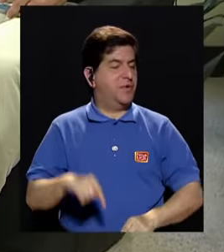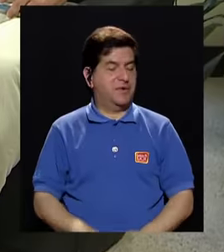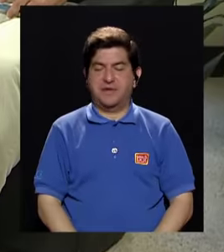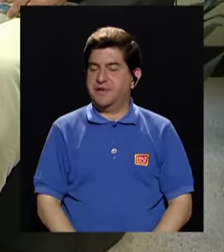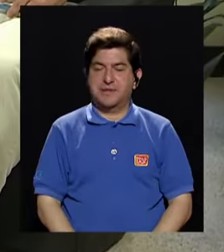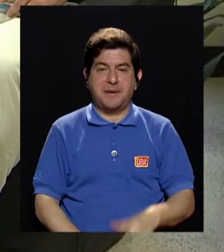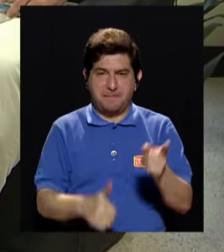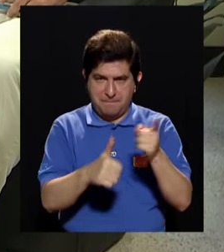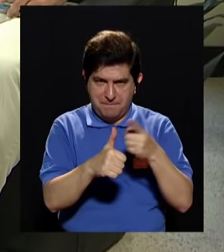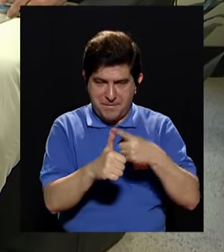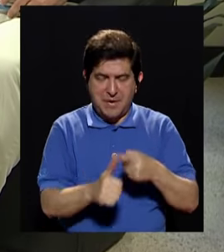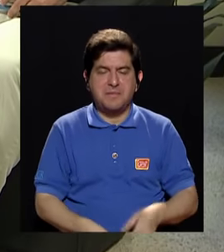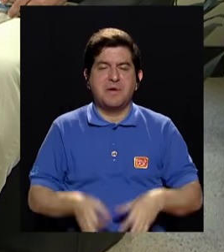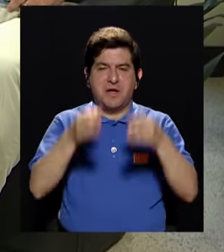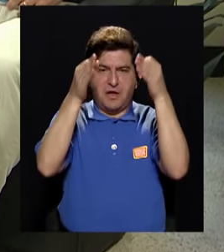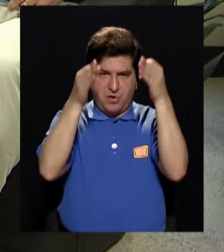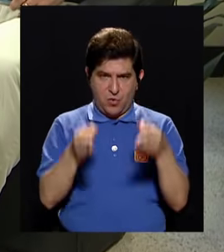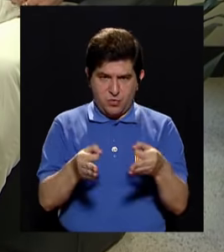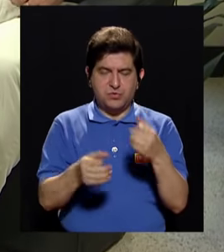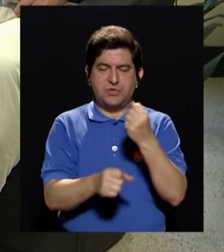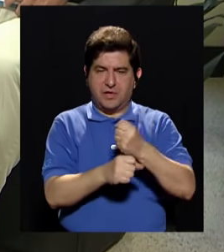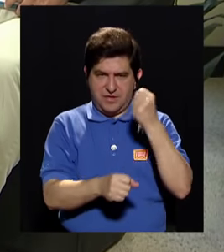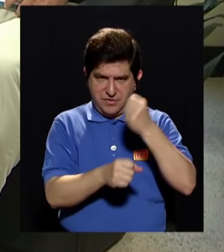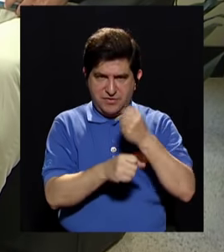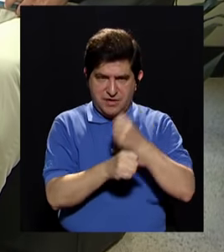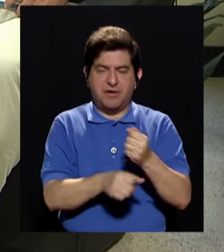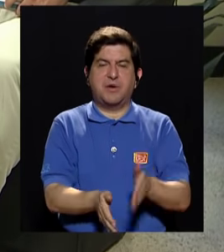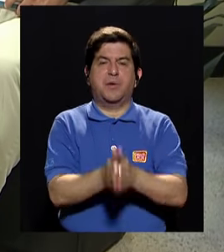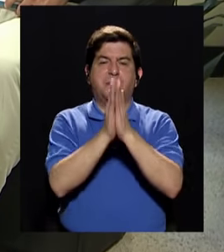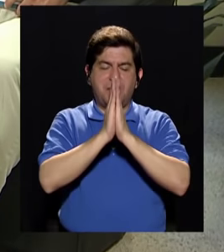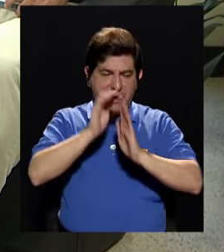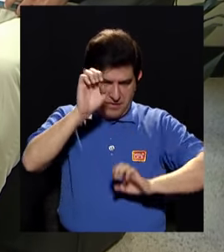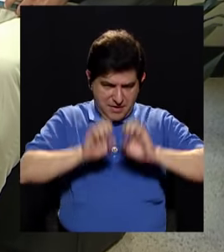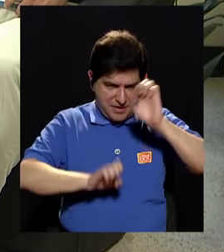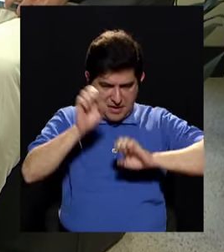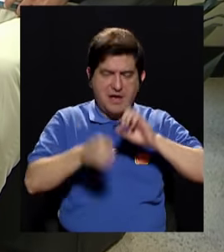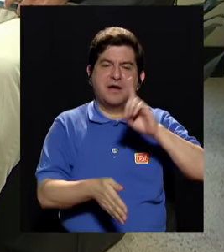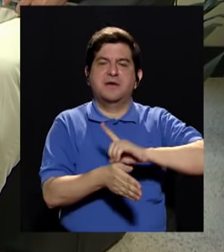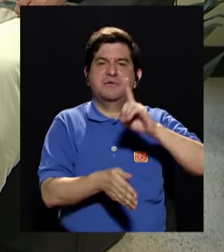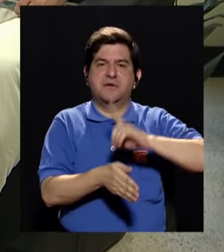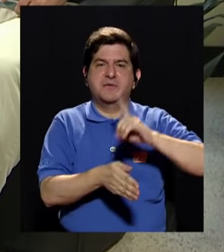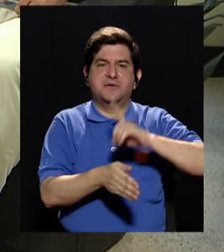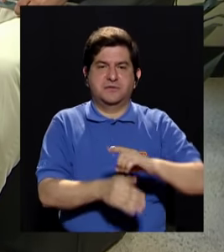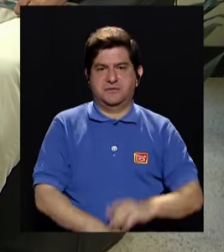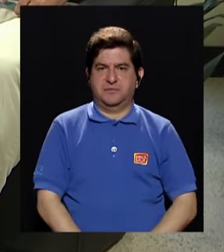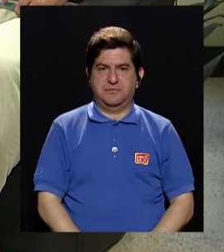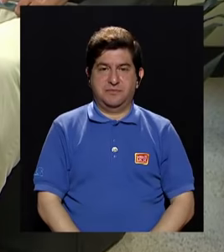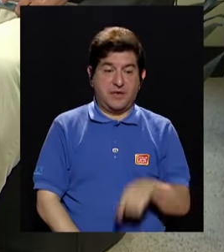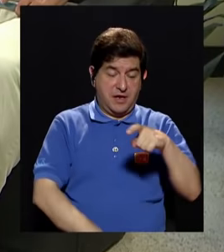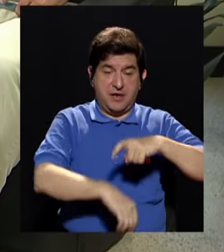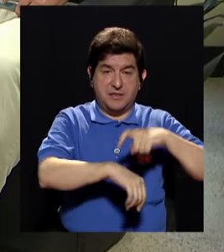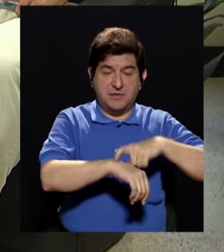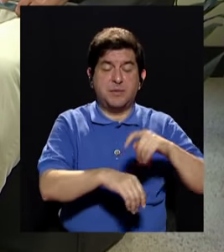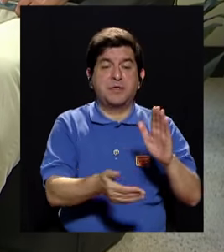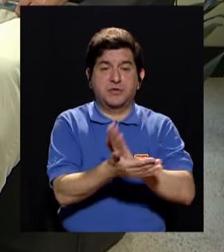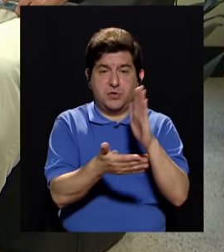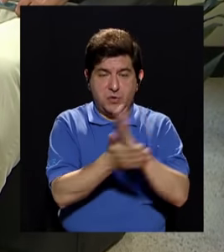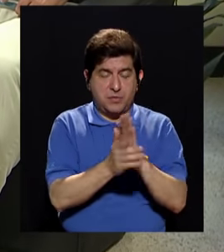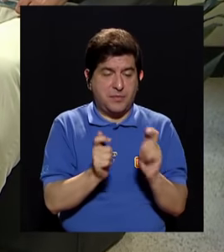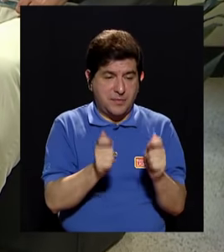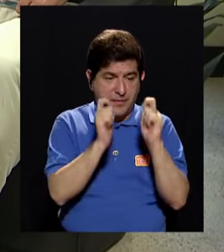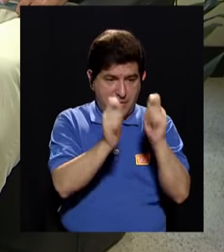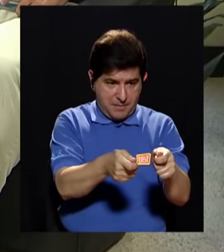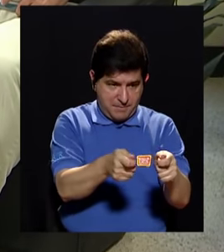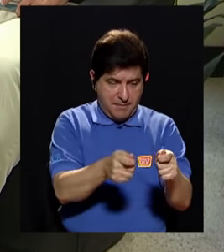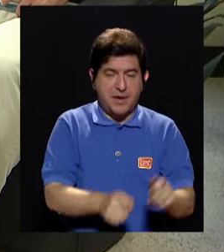directamente tiene que ir primero al juzgado al juzgado de trabajo y pedir la valoración médica entonces ahí se le da una solicitud